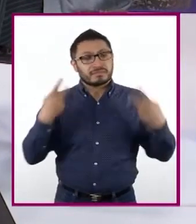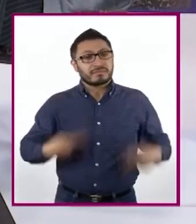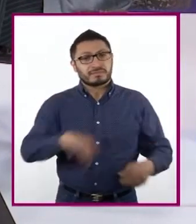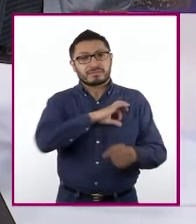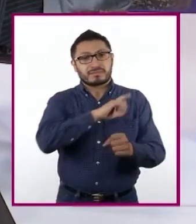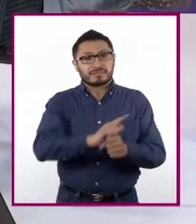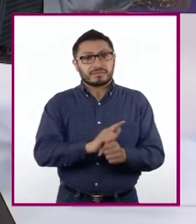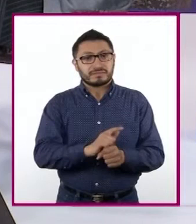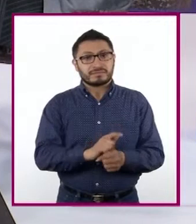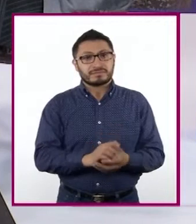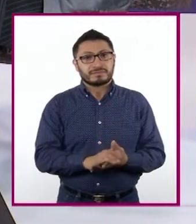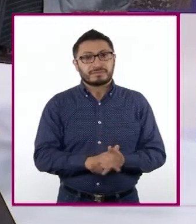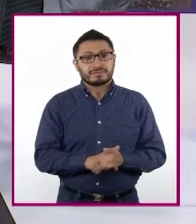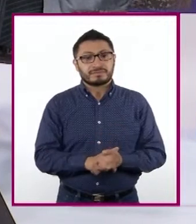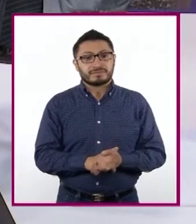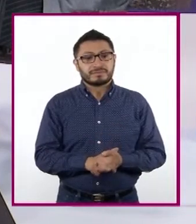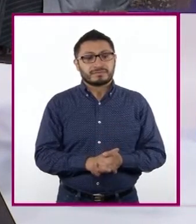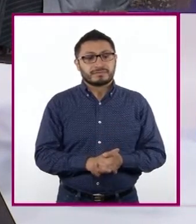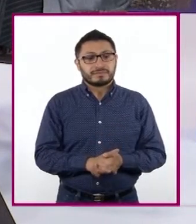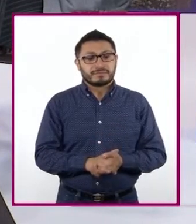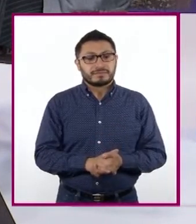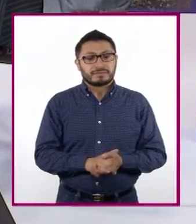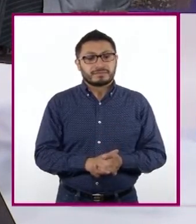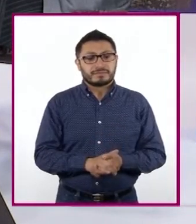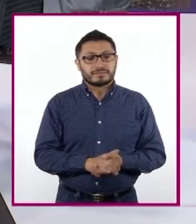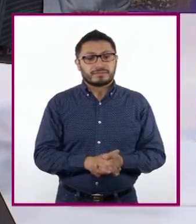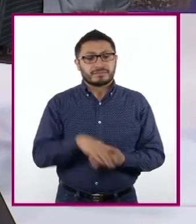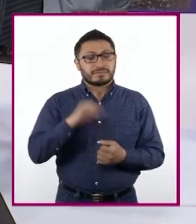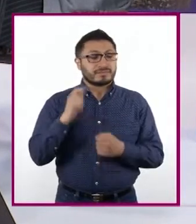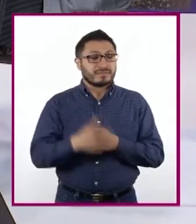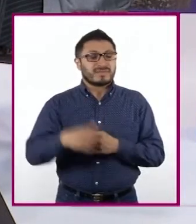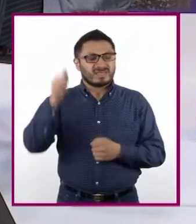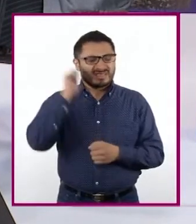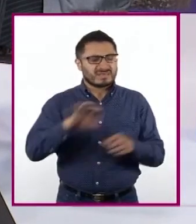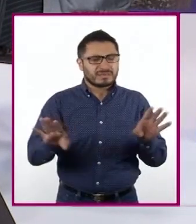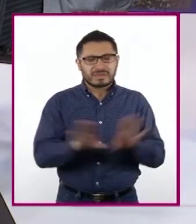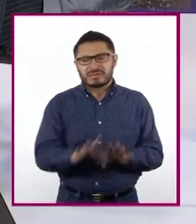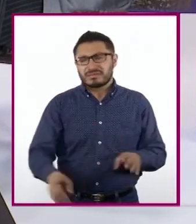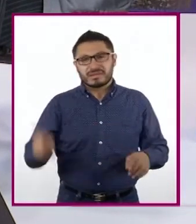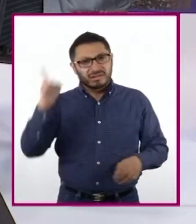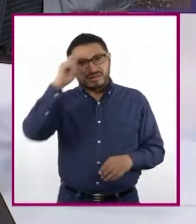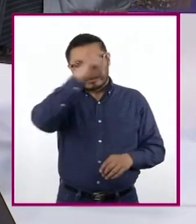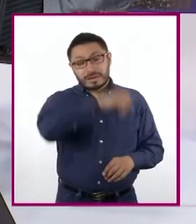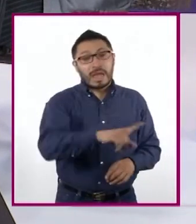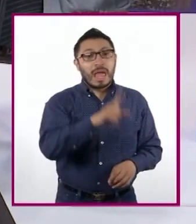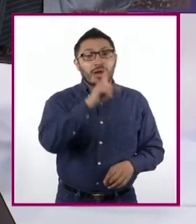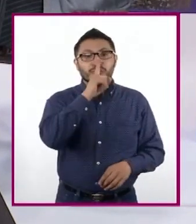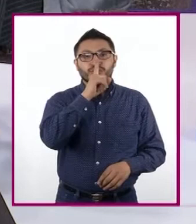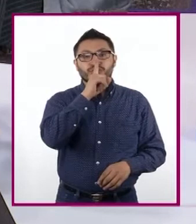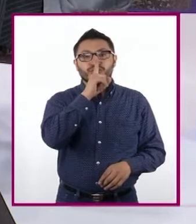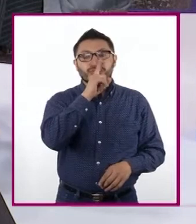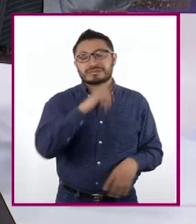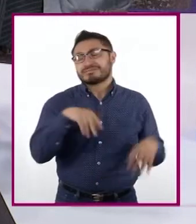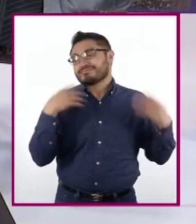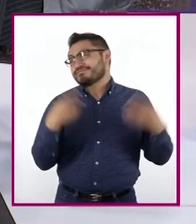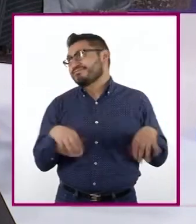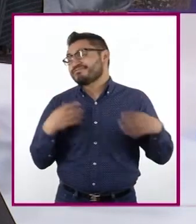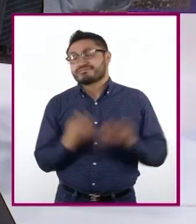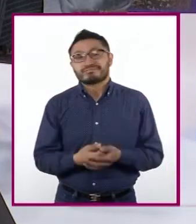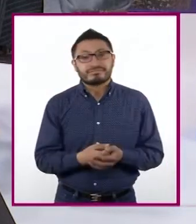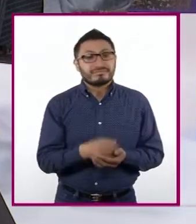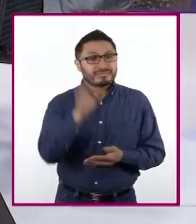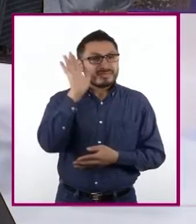especialistas. Un punto siempre problemático son los silencios incómodos,